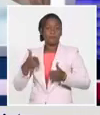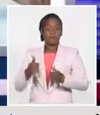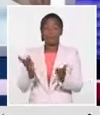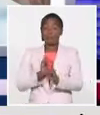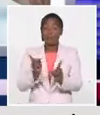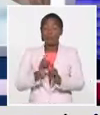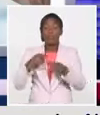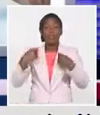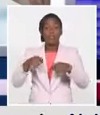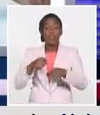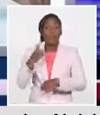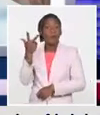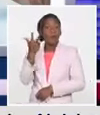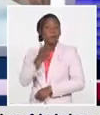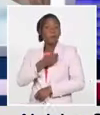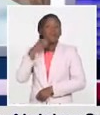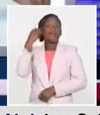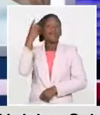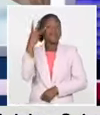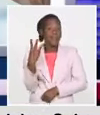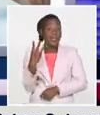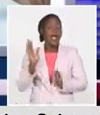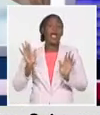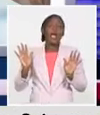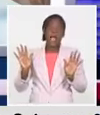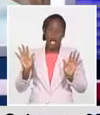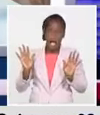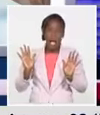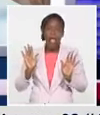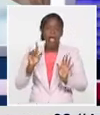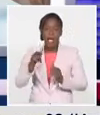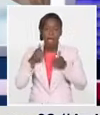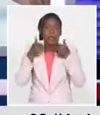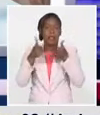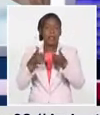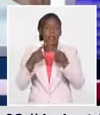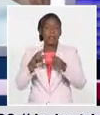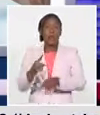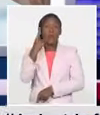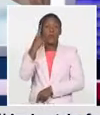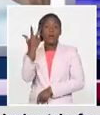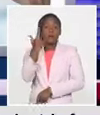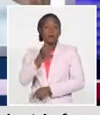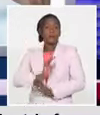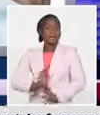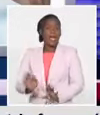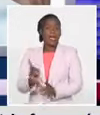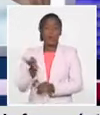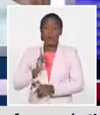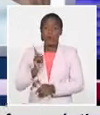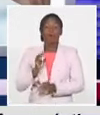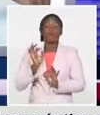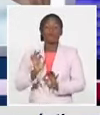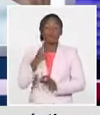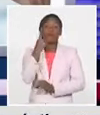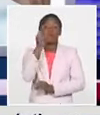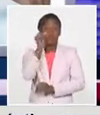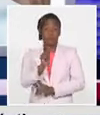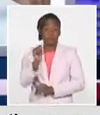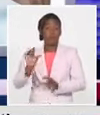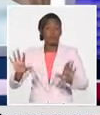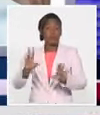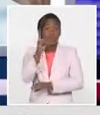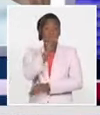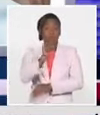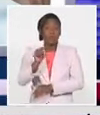las 3 dosis y no fueron COVID positivos, si no tuvieron el PCR positivo, no enfermaron. Si después que terminan las 3 dosis es